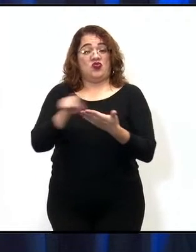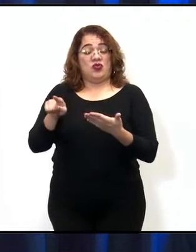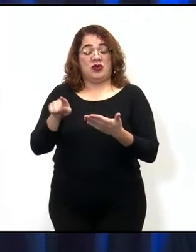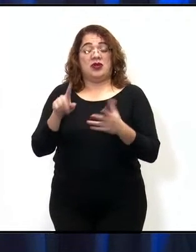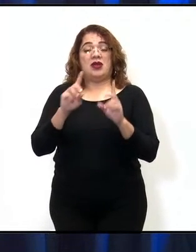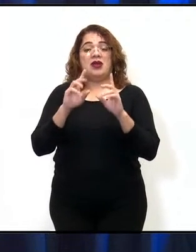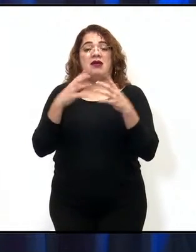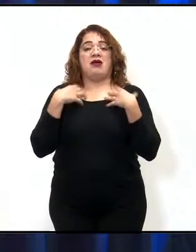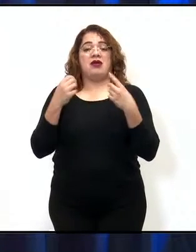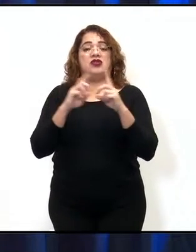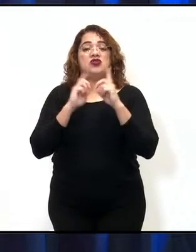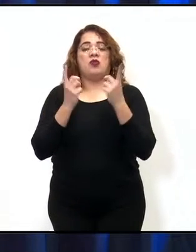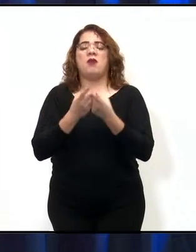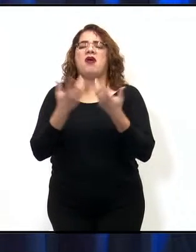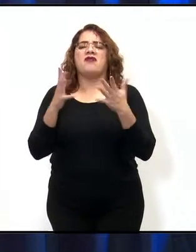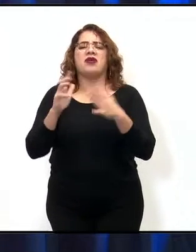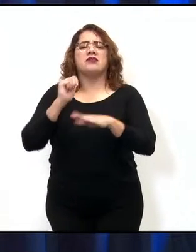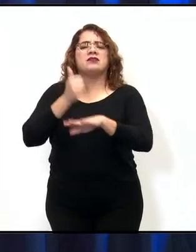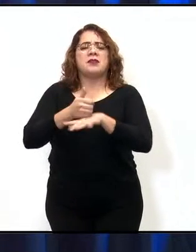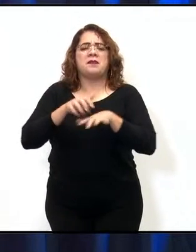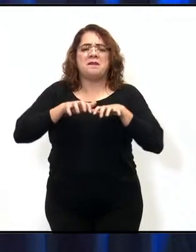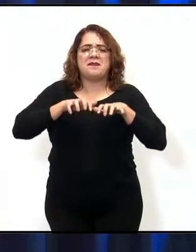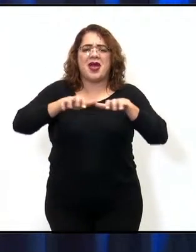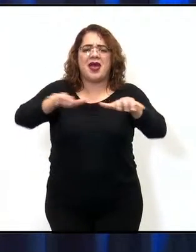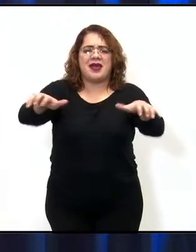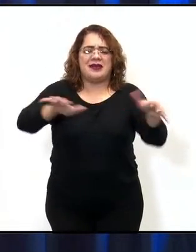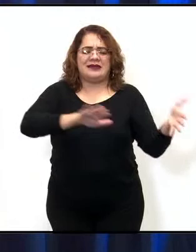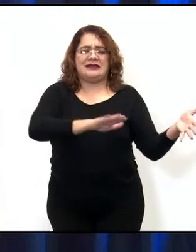de Salud activó su plan de fatalidad